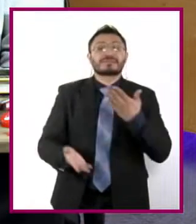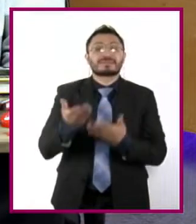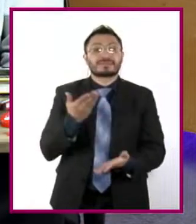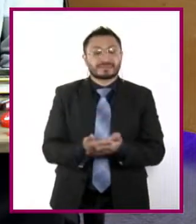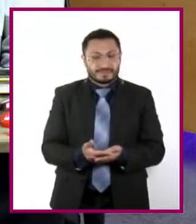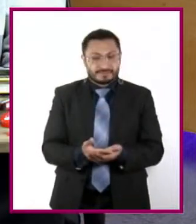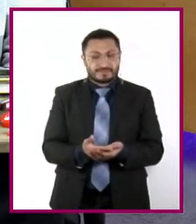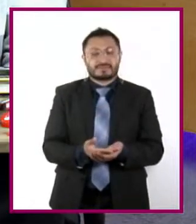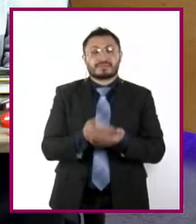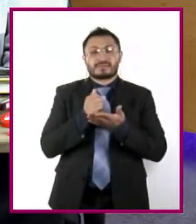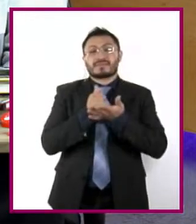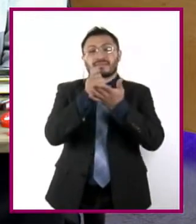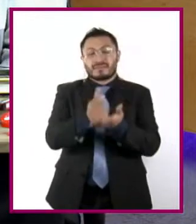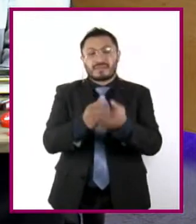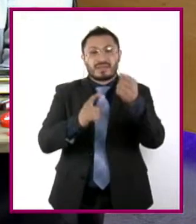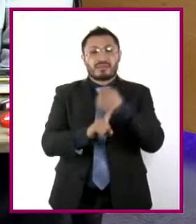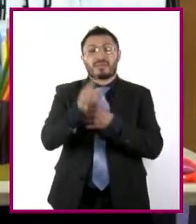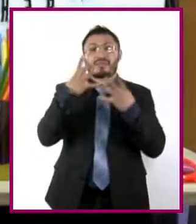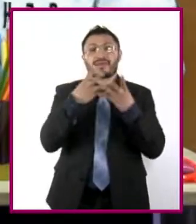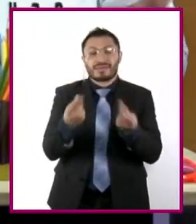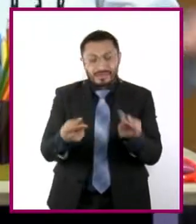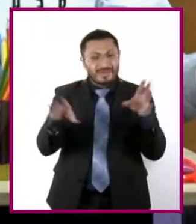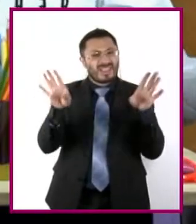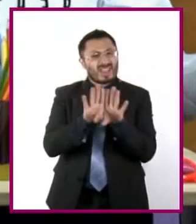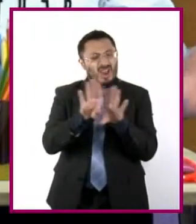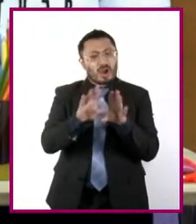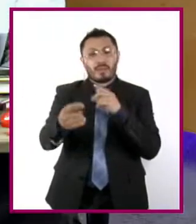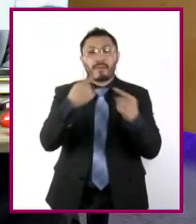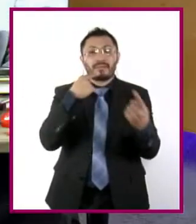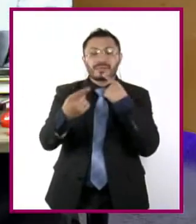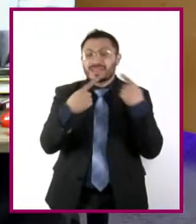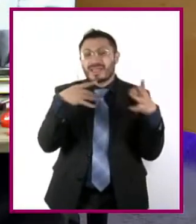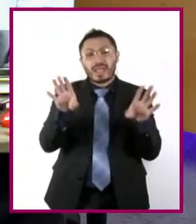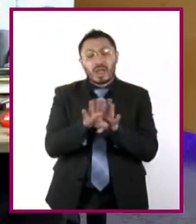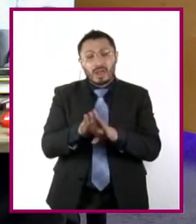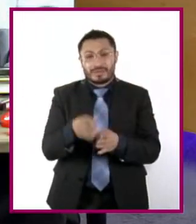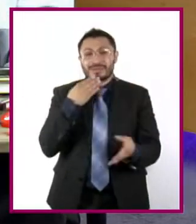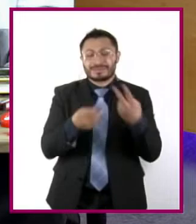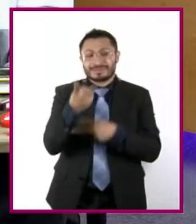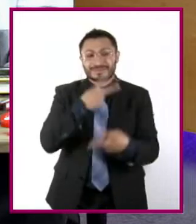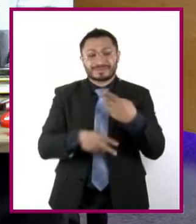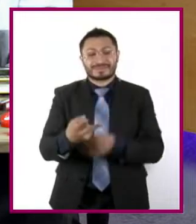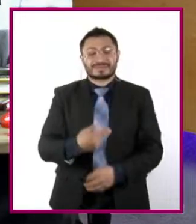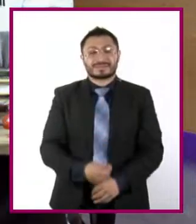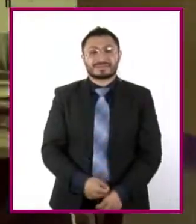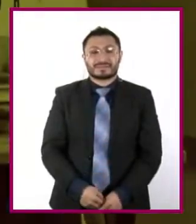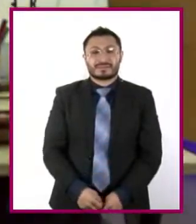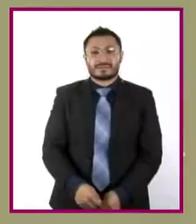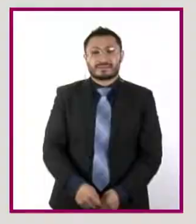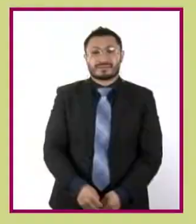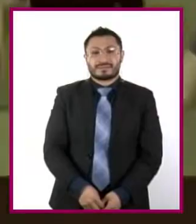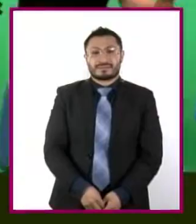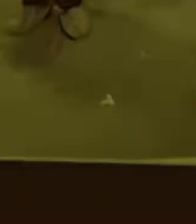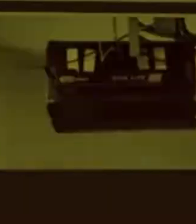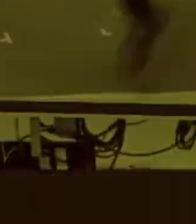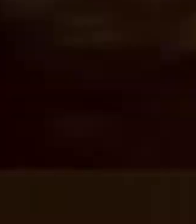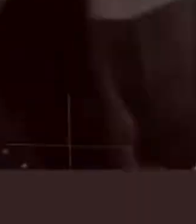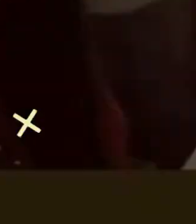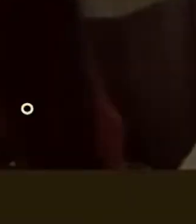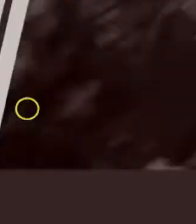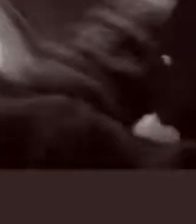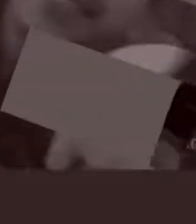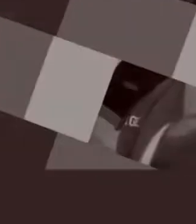¿Cómo nos ayuda a resolver conflictos y a dialogar? ¡Bienvenidos! Pero dejaste la ventana abierta.